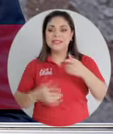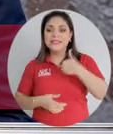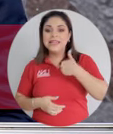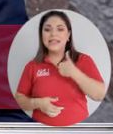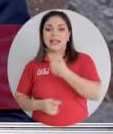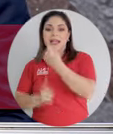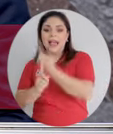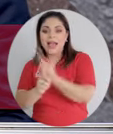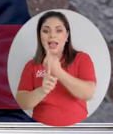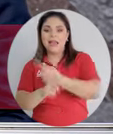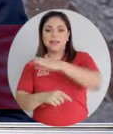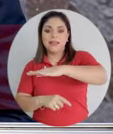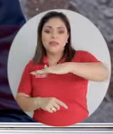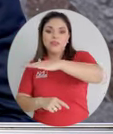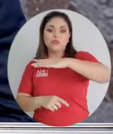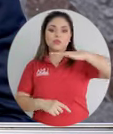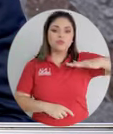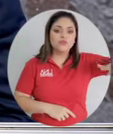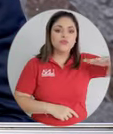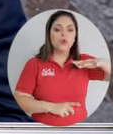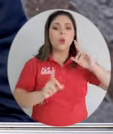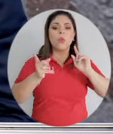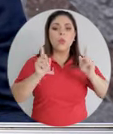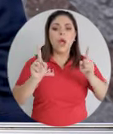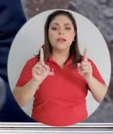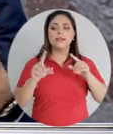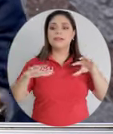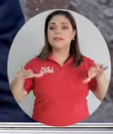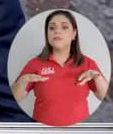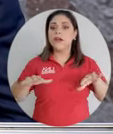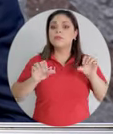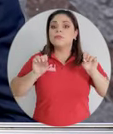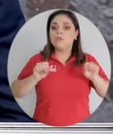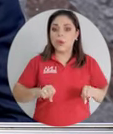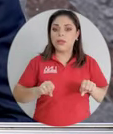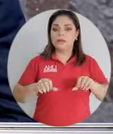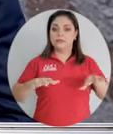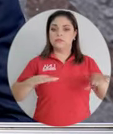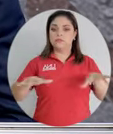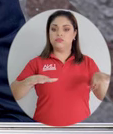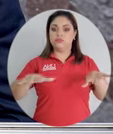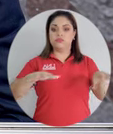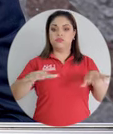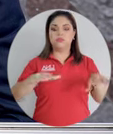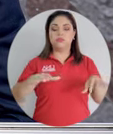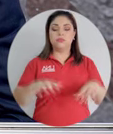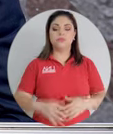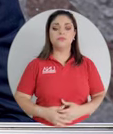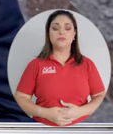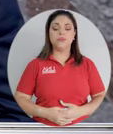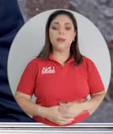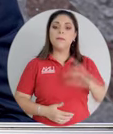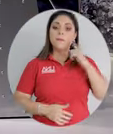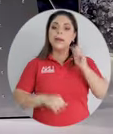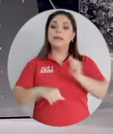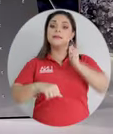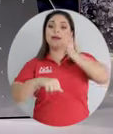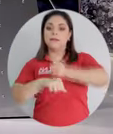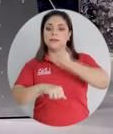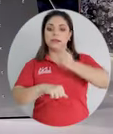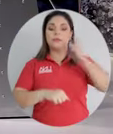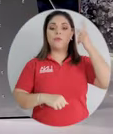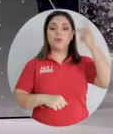esos territorios, cuáles son los sectores productivos que tienen capacidad de dinamización de la economía local